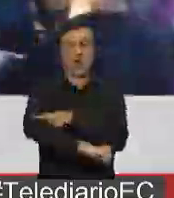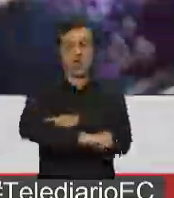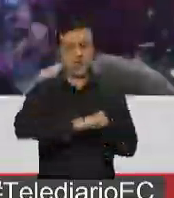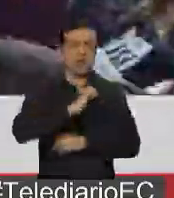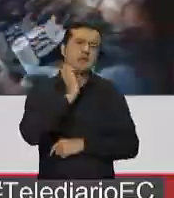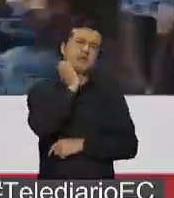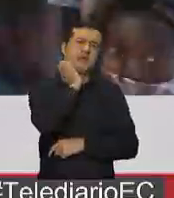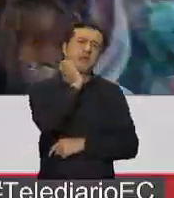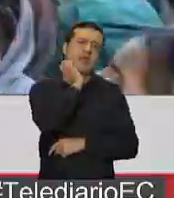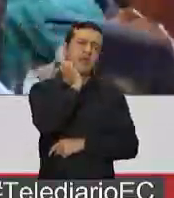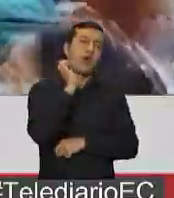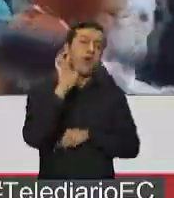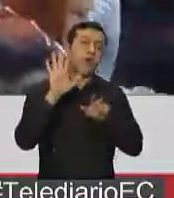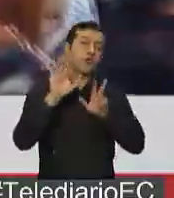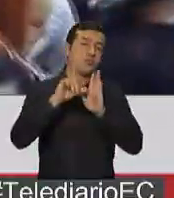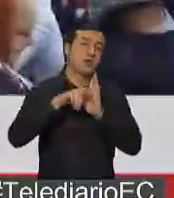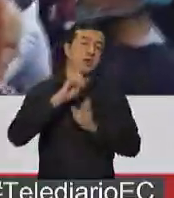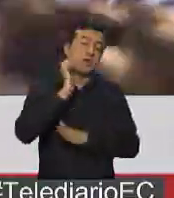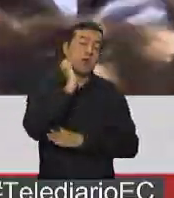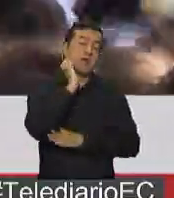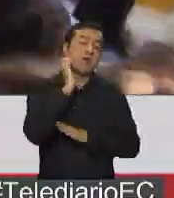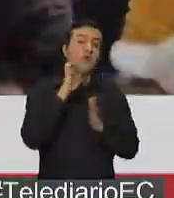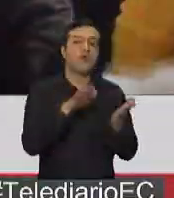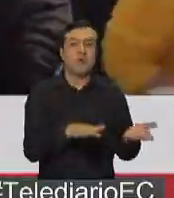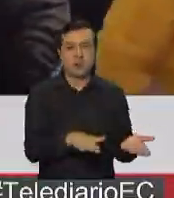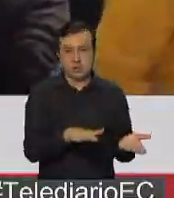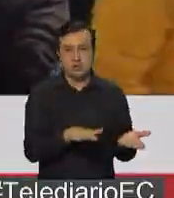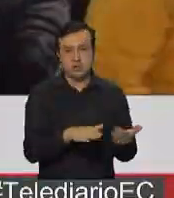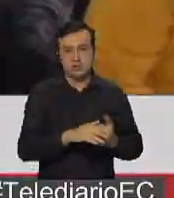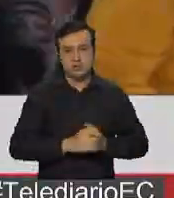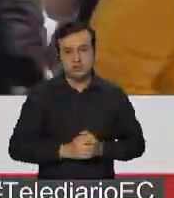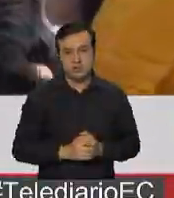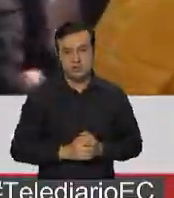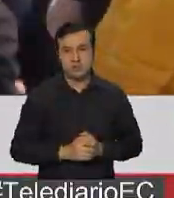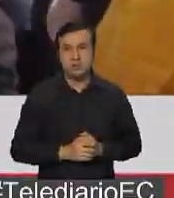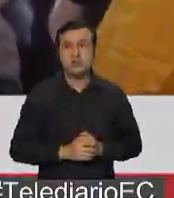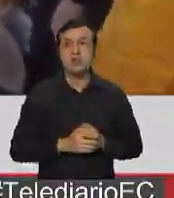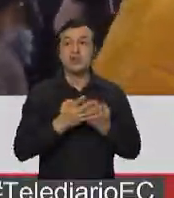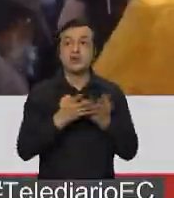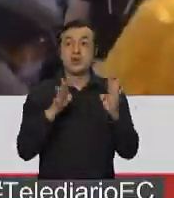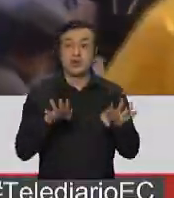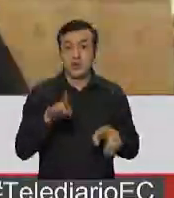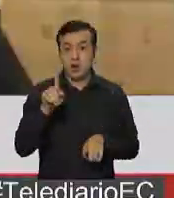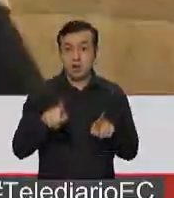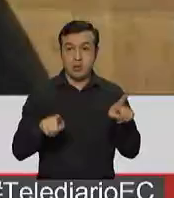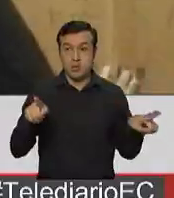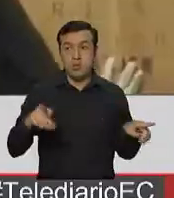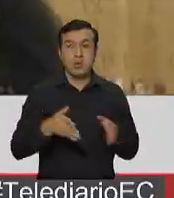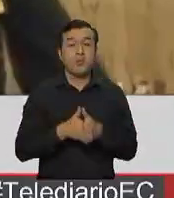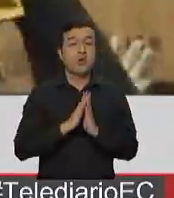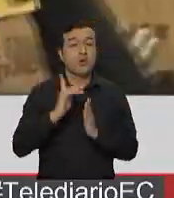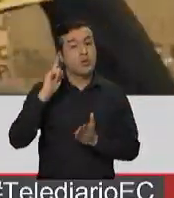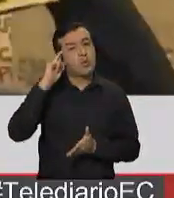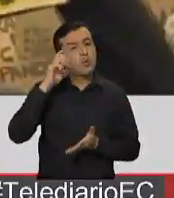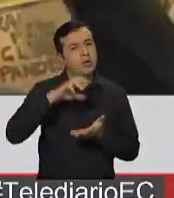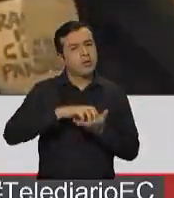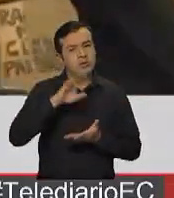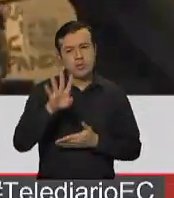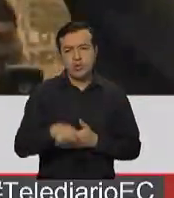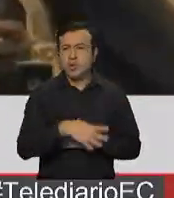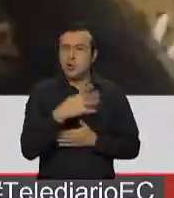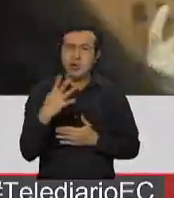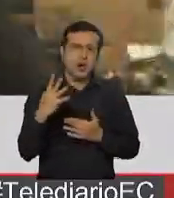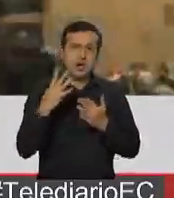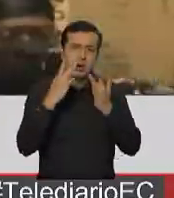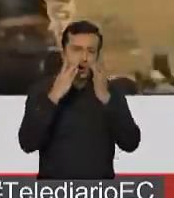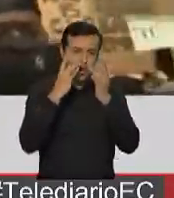del afroamericano hasta asfixiarlo. En Reino Unido, algunas organizaciones pidieron al gobierno de Londres actuar contra el